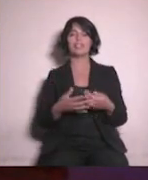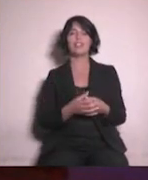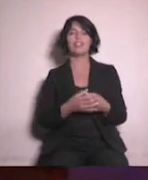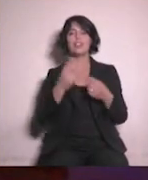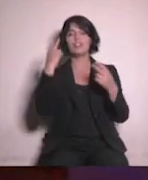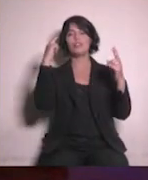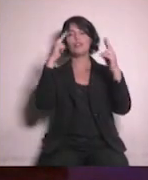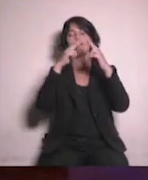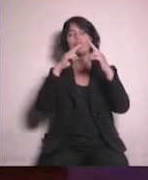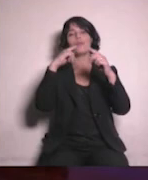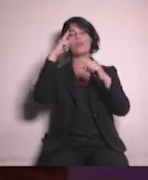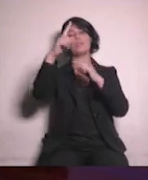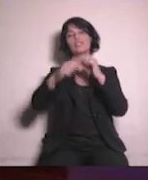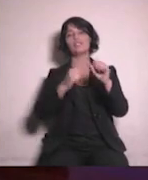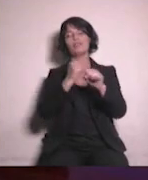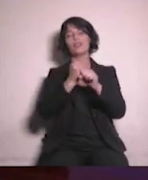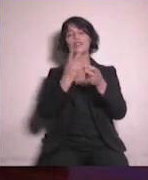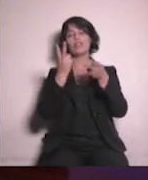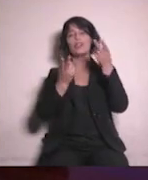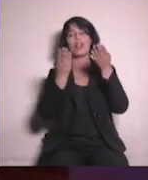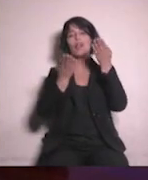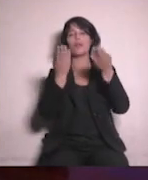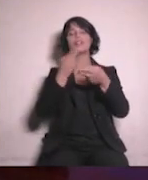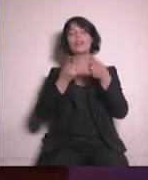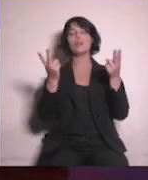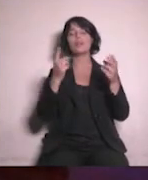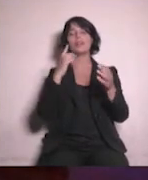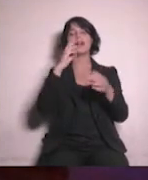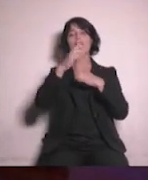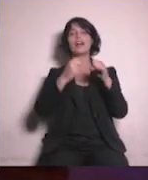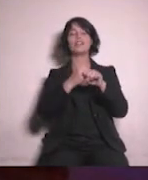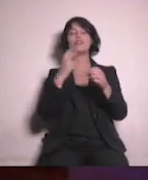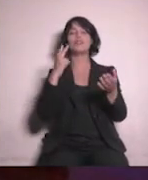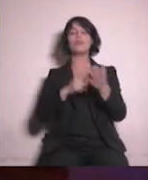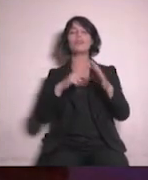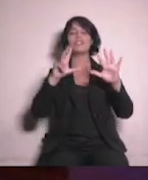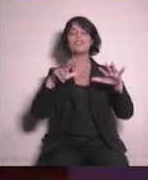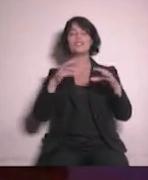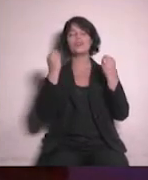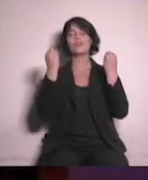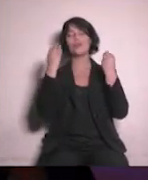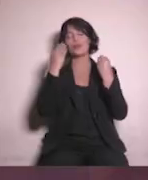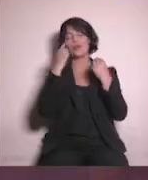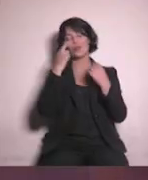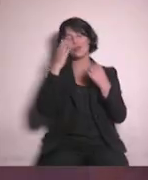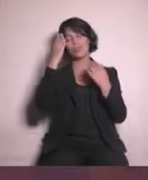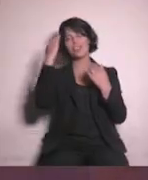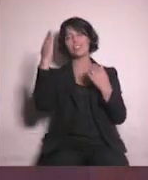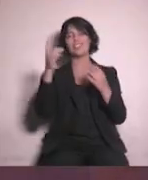Nos vemos el próximo año en la cuenta pública 2018. Muchísimas gracias y buenos días.